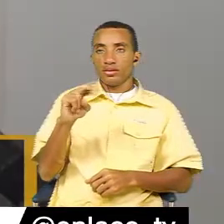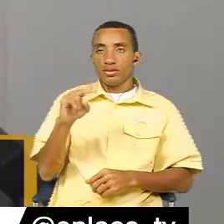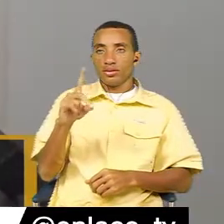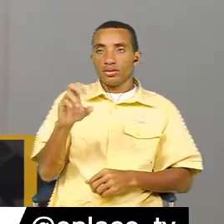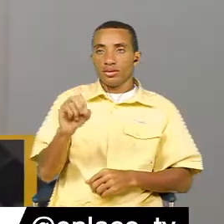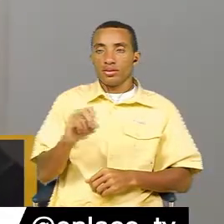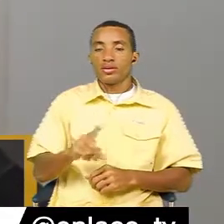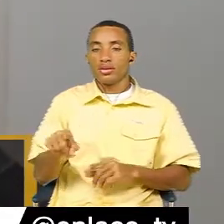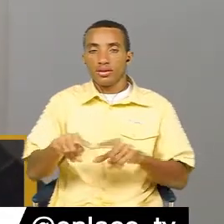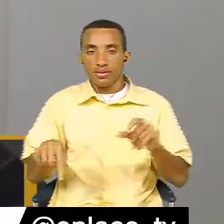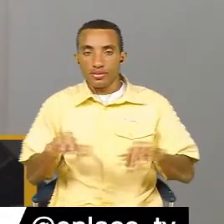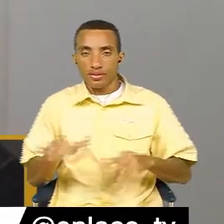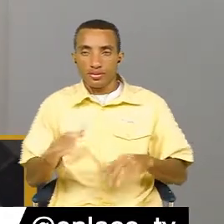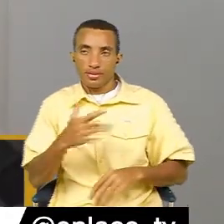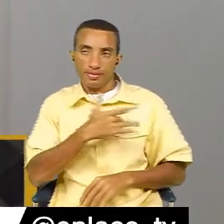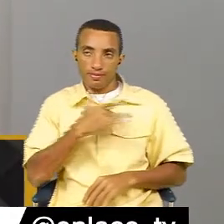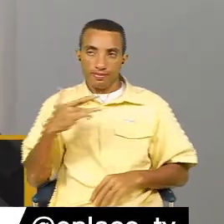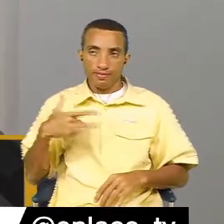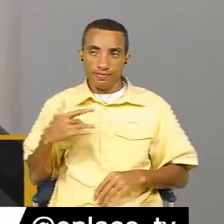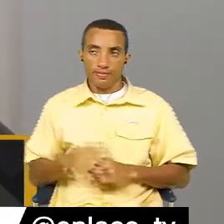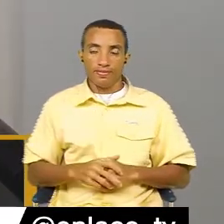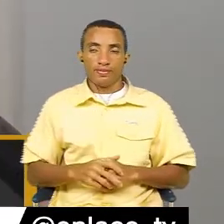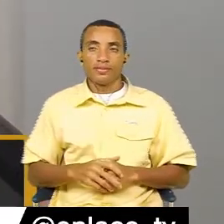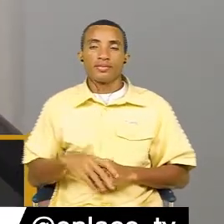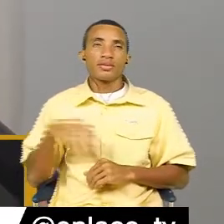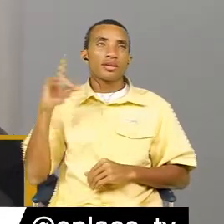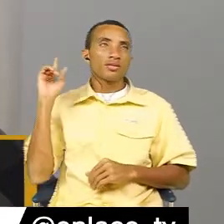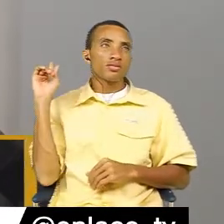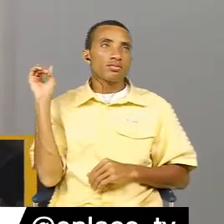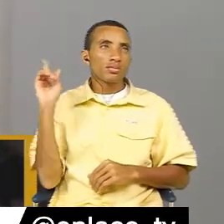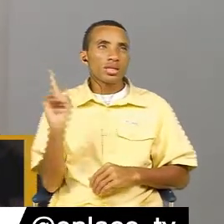Vengo trabajando con el sector salud desde el año